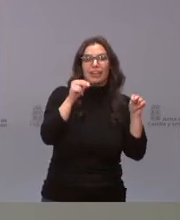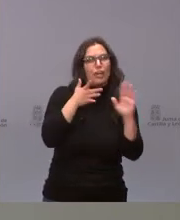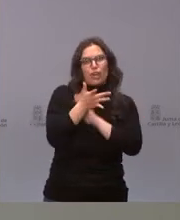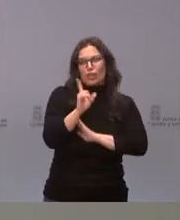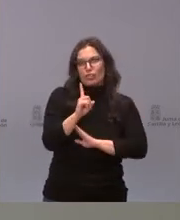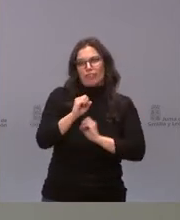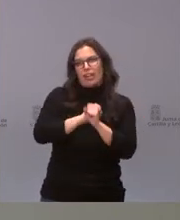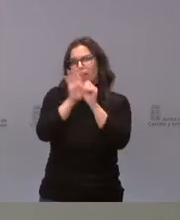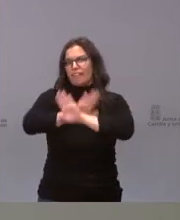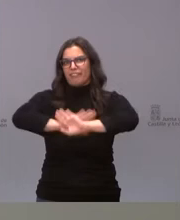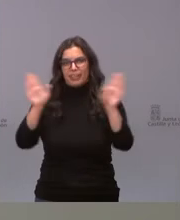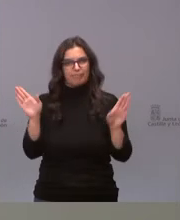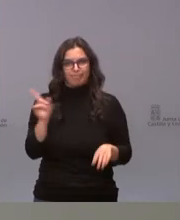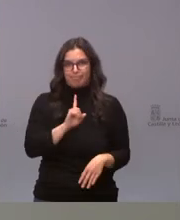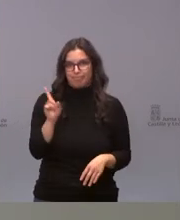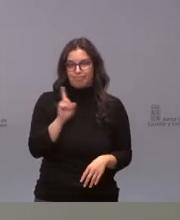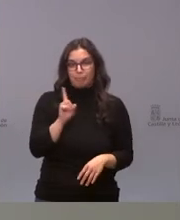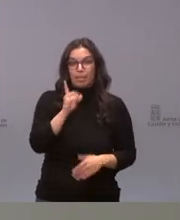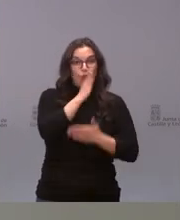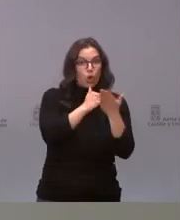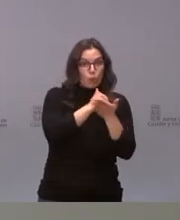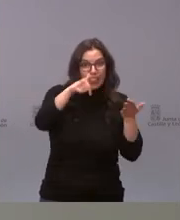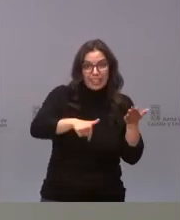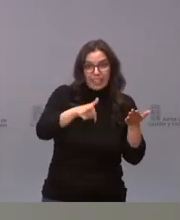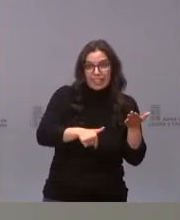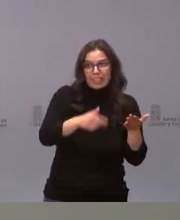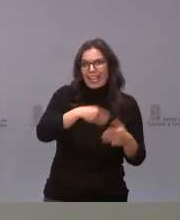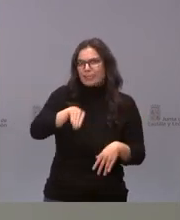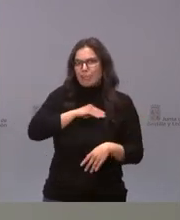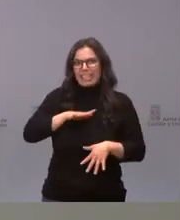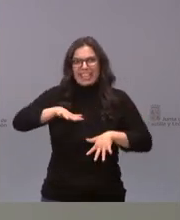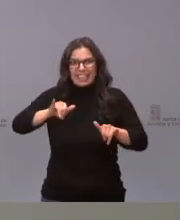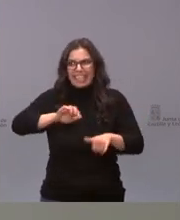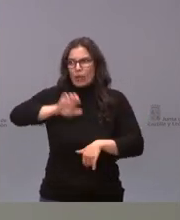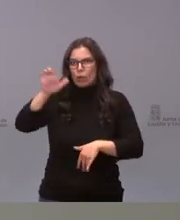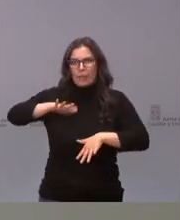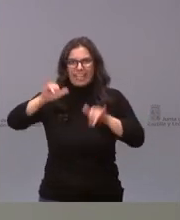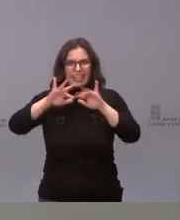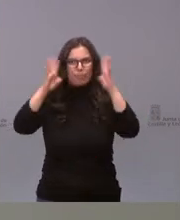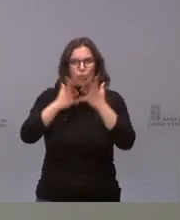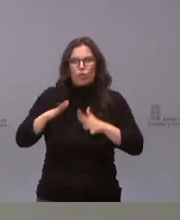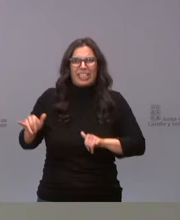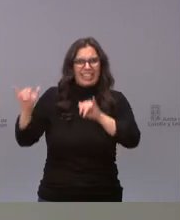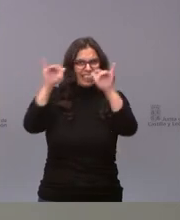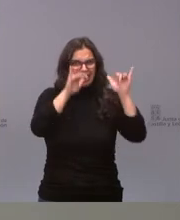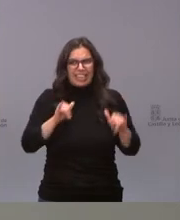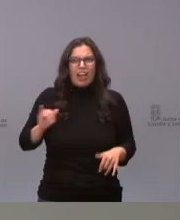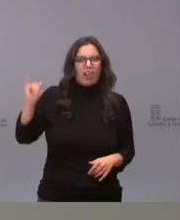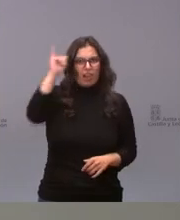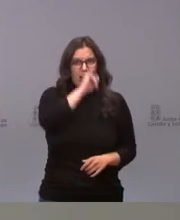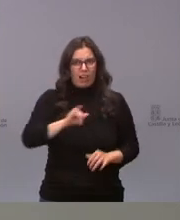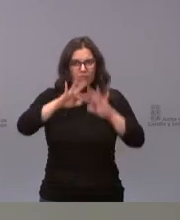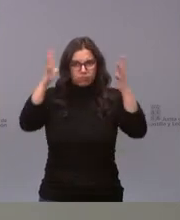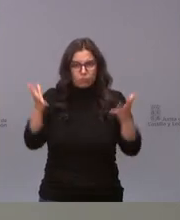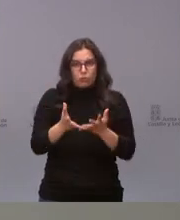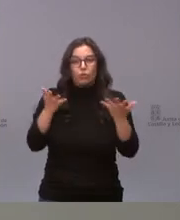que la pandemia haya finalizado, ni en nuestra comunidad autónoma, ni en nuestro país, ni en Europa, ni en todo el planeta. Por lo tanto,